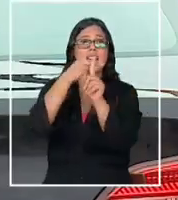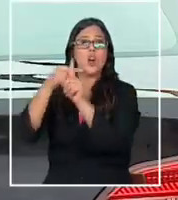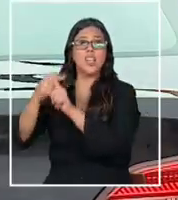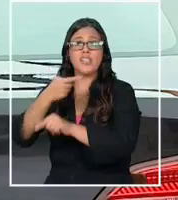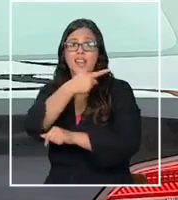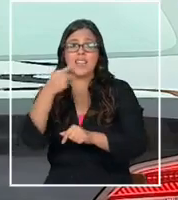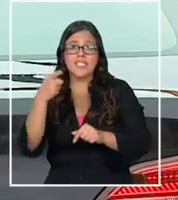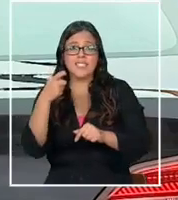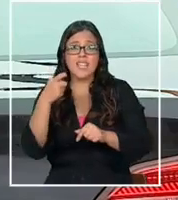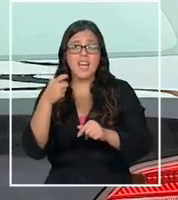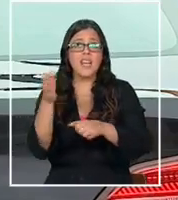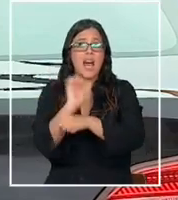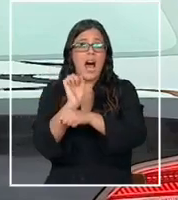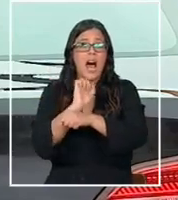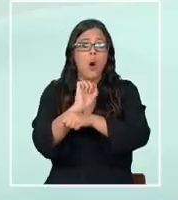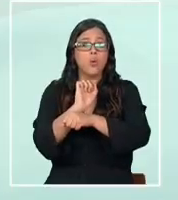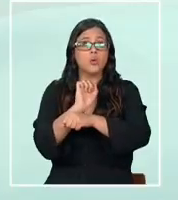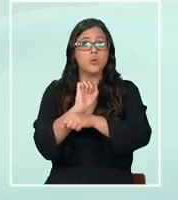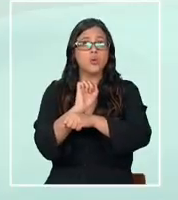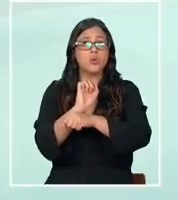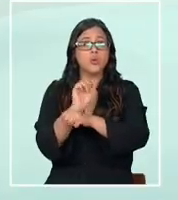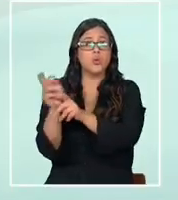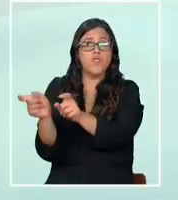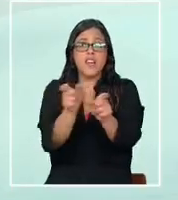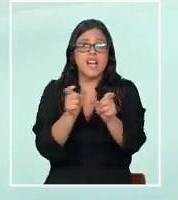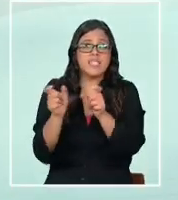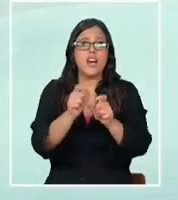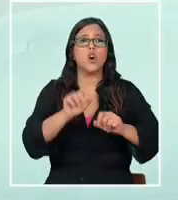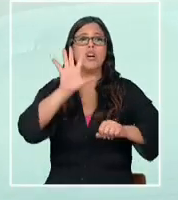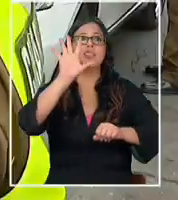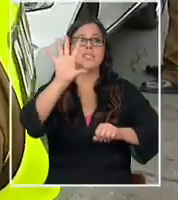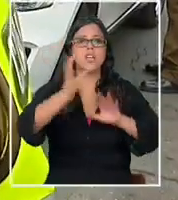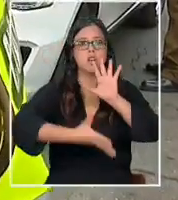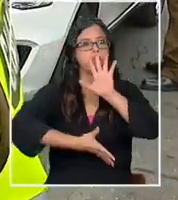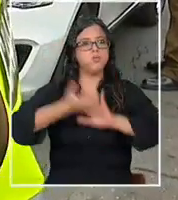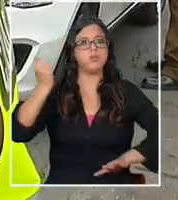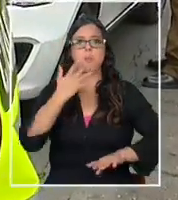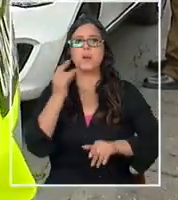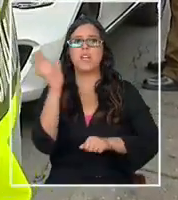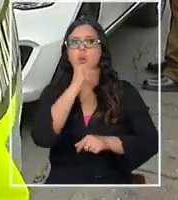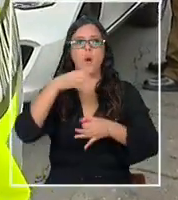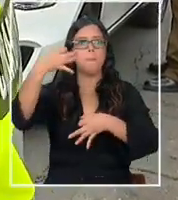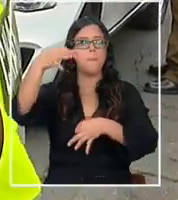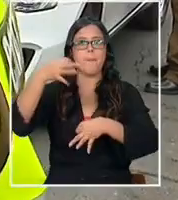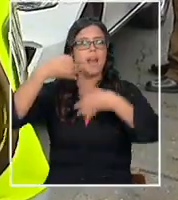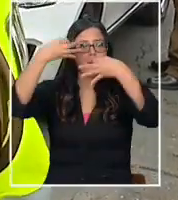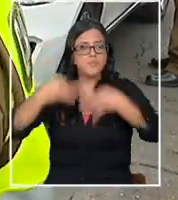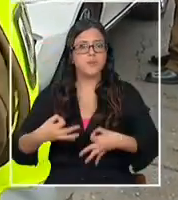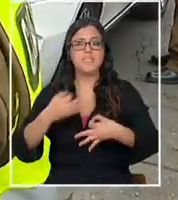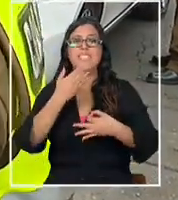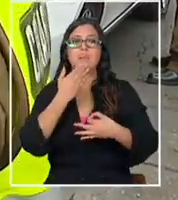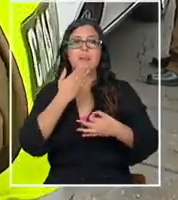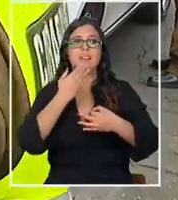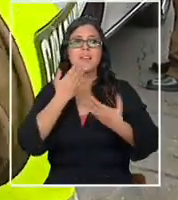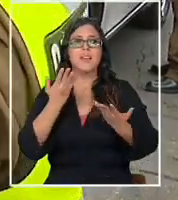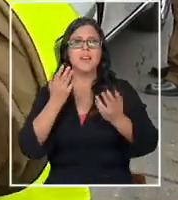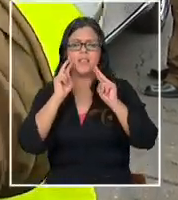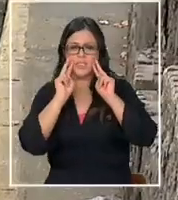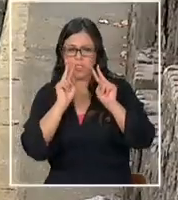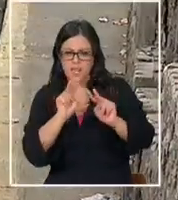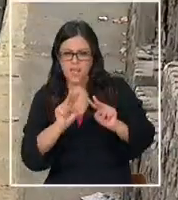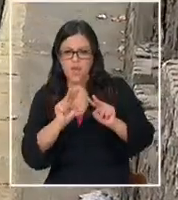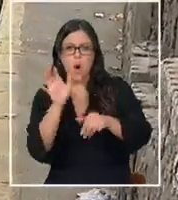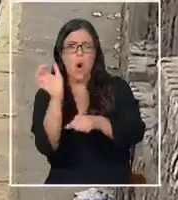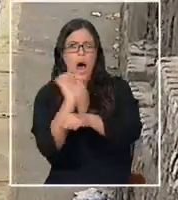fiscalizados, 5 fueron retirados de las calles por no tener papeles al día. Además, se pesquisó un auto robado